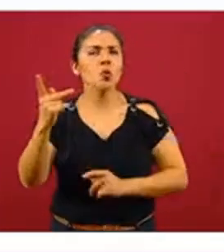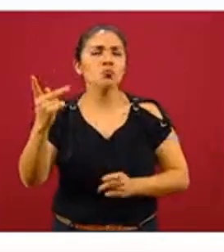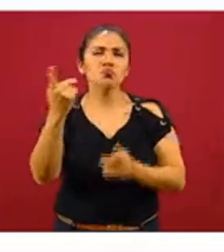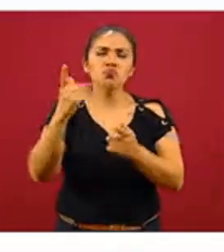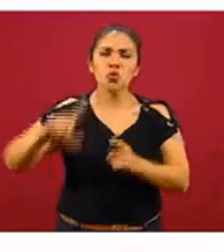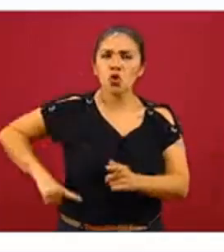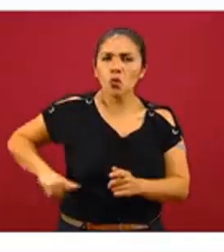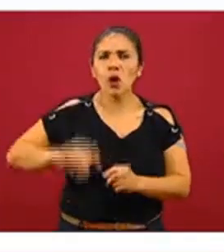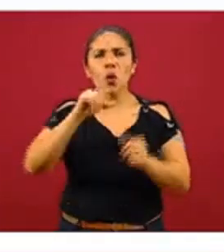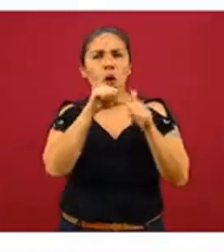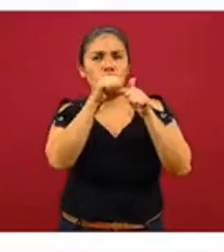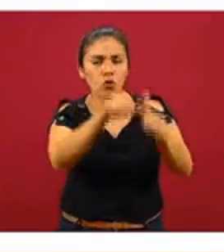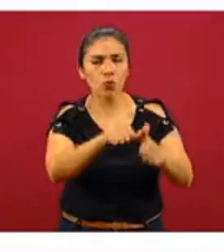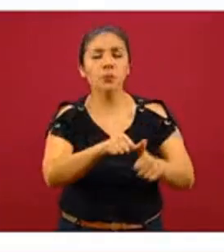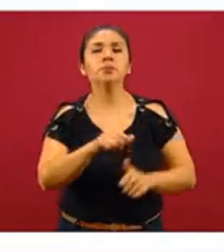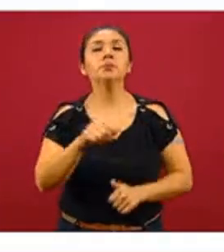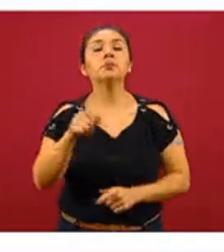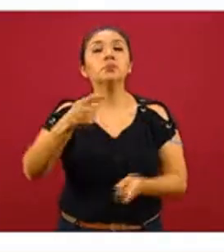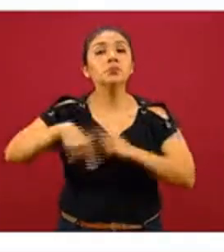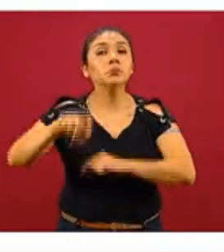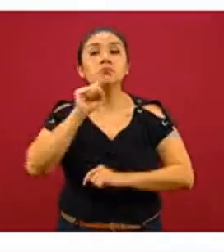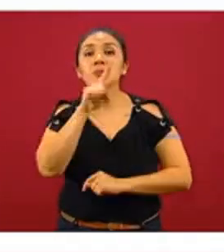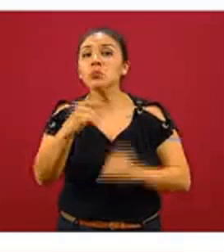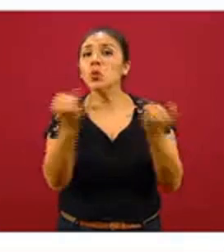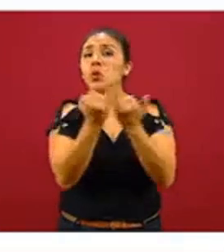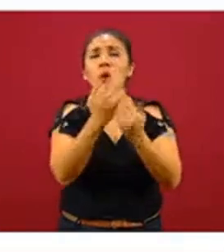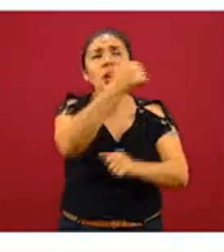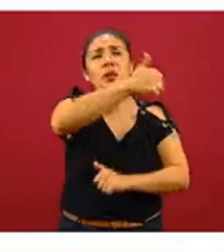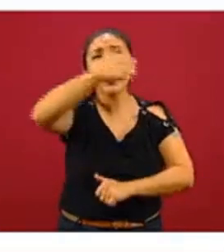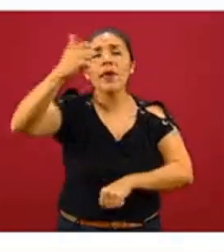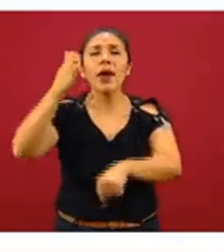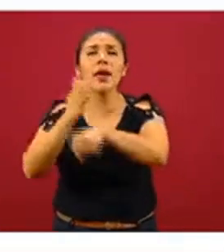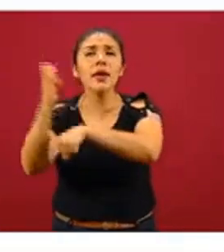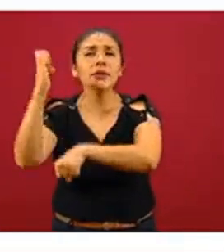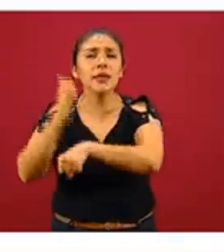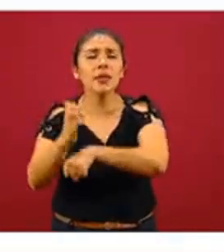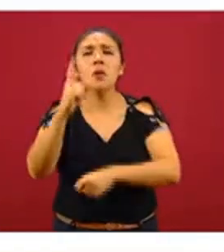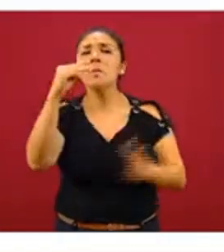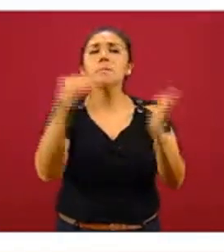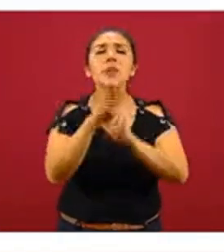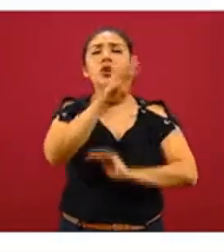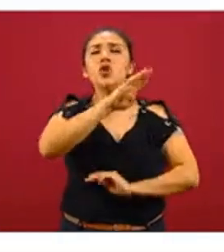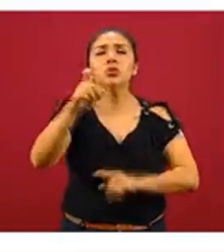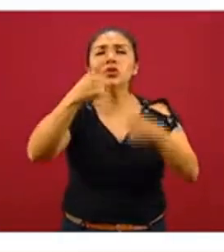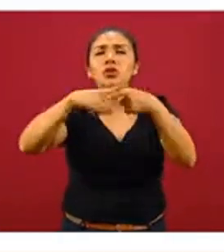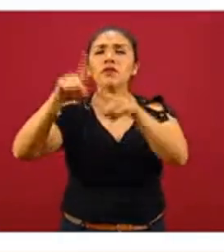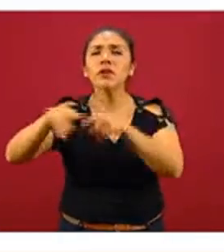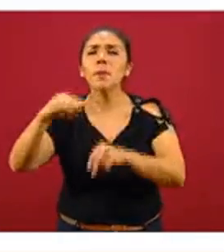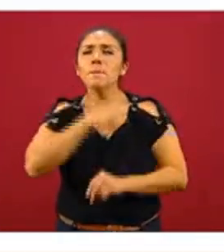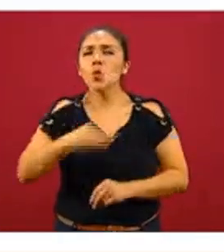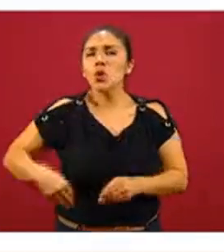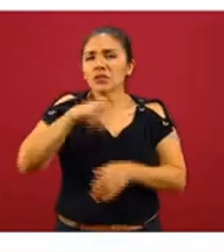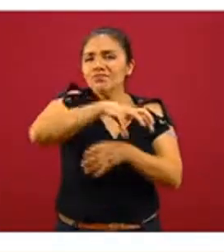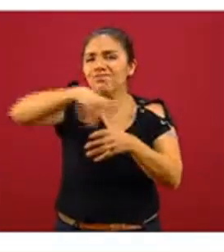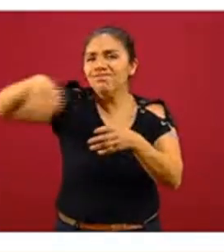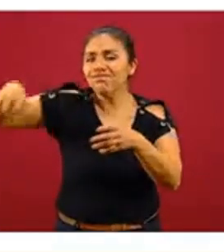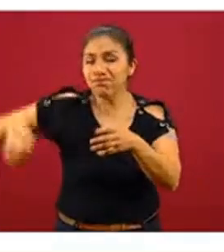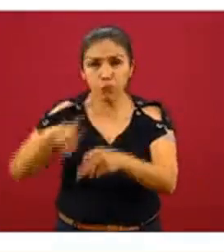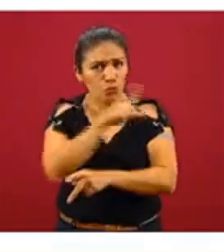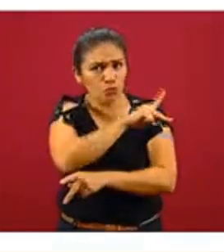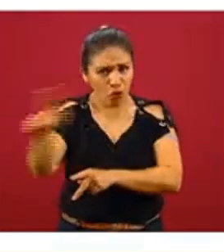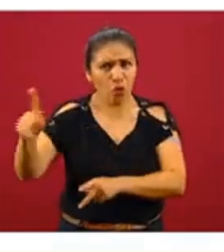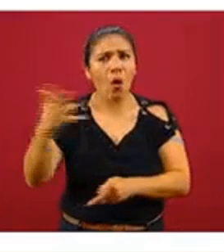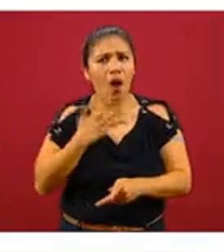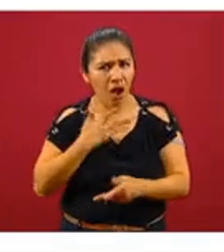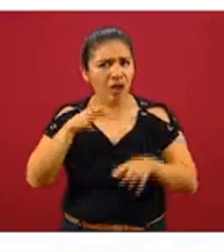sociedad civil, y es un mecanismo similar en cada estado y en más de 1,900 municipios. Estos sistemas están activos,